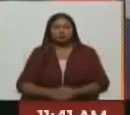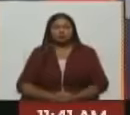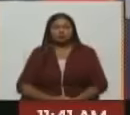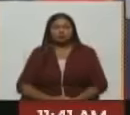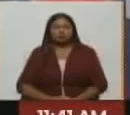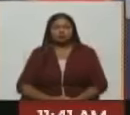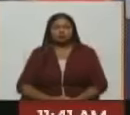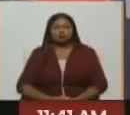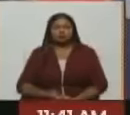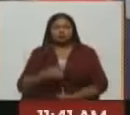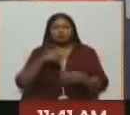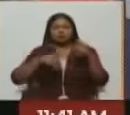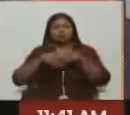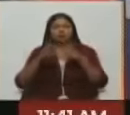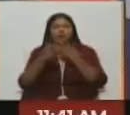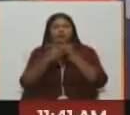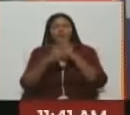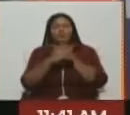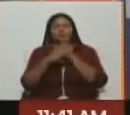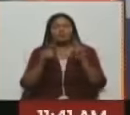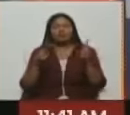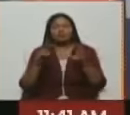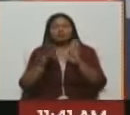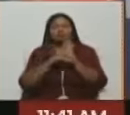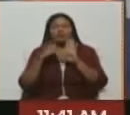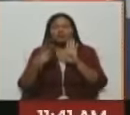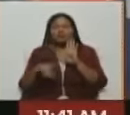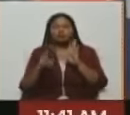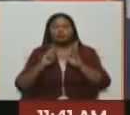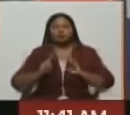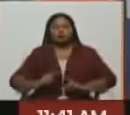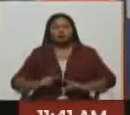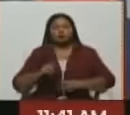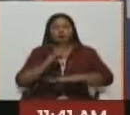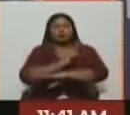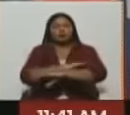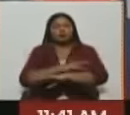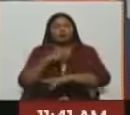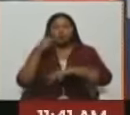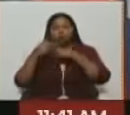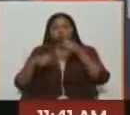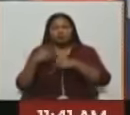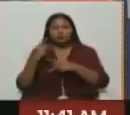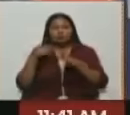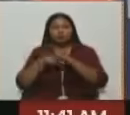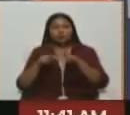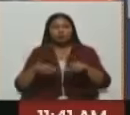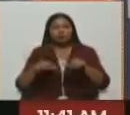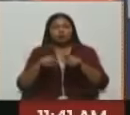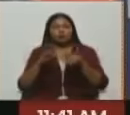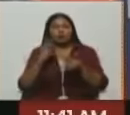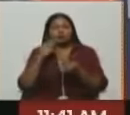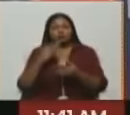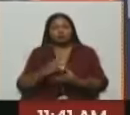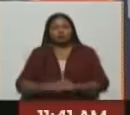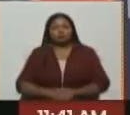el voto como un derecho humano de carácter político dentro de lo que implica ese